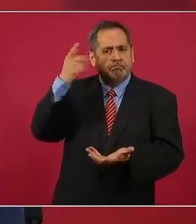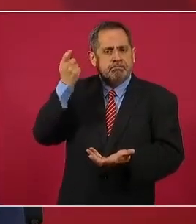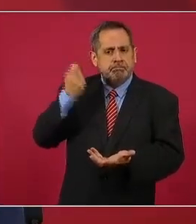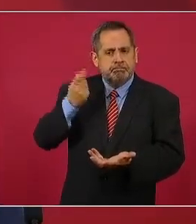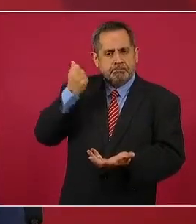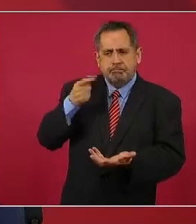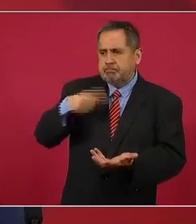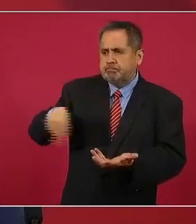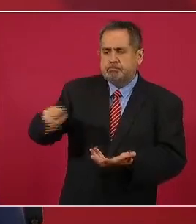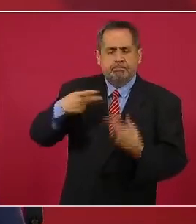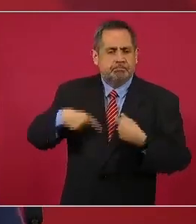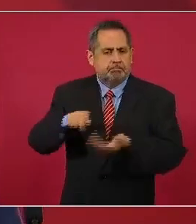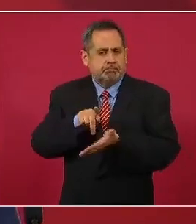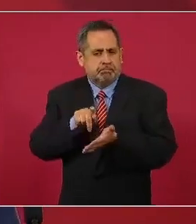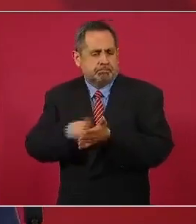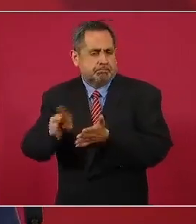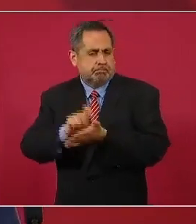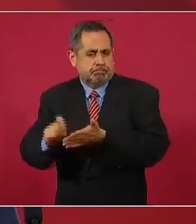algo